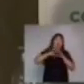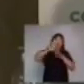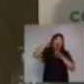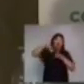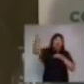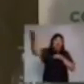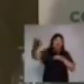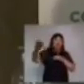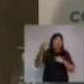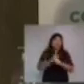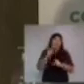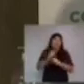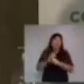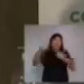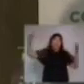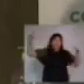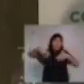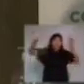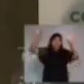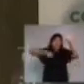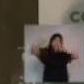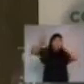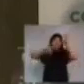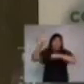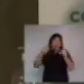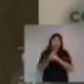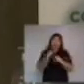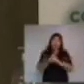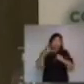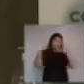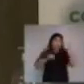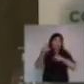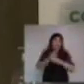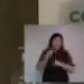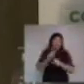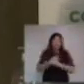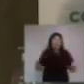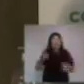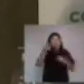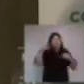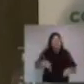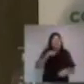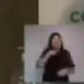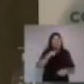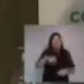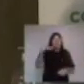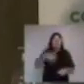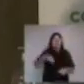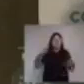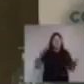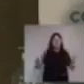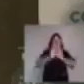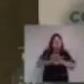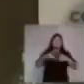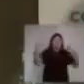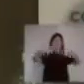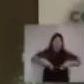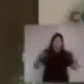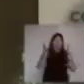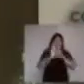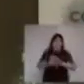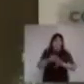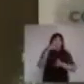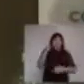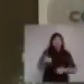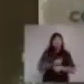de Italia y la misma curva de crecimiento así exponencial que está teniendo Buenos Aires y la provincia de